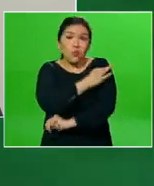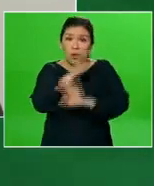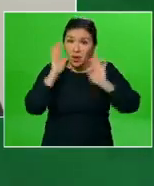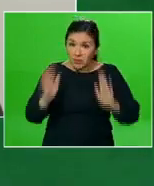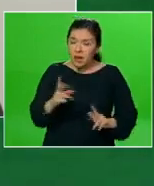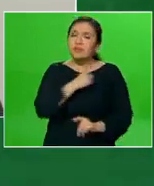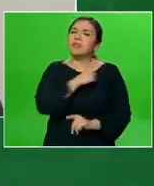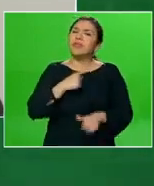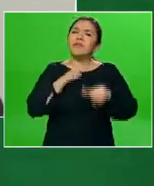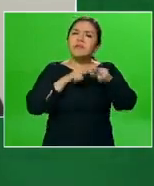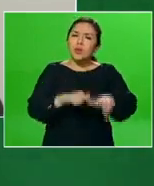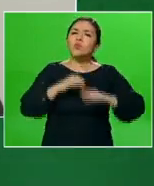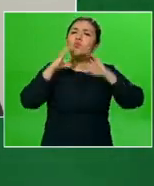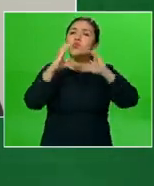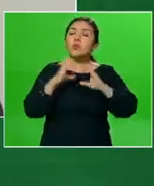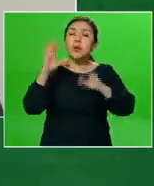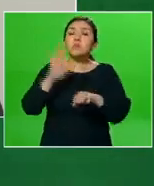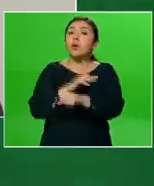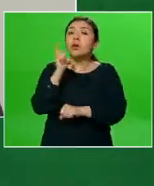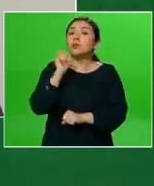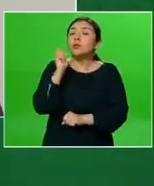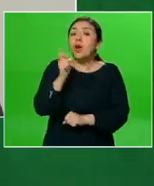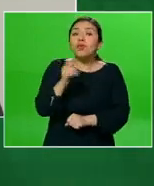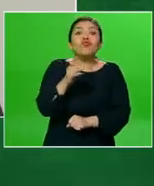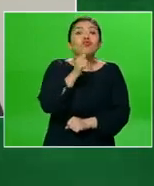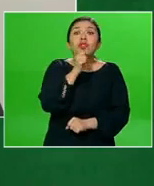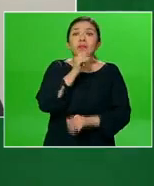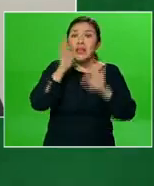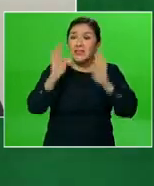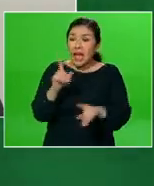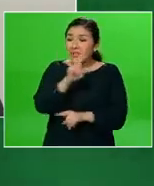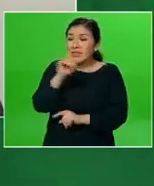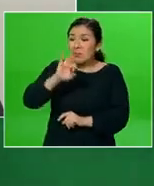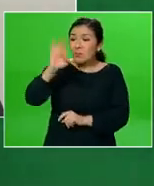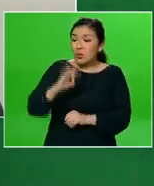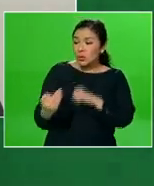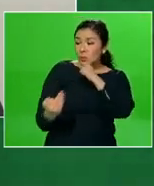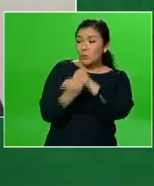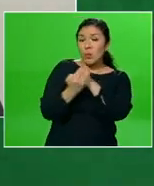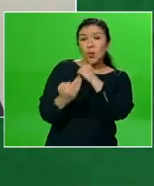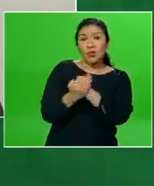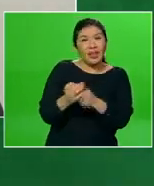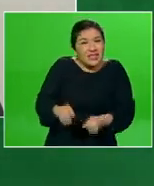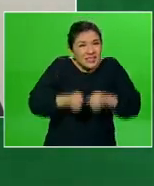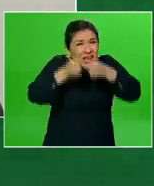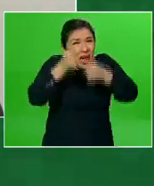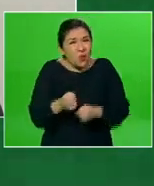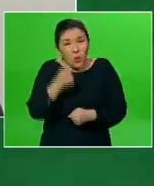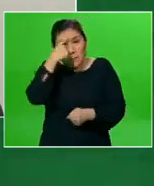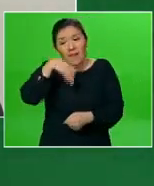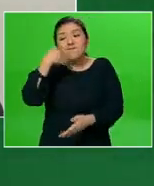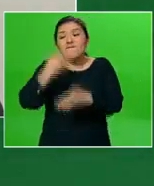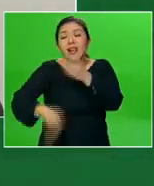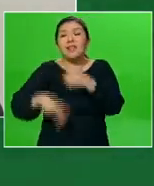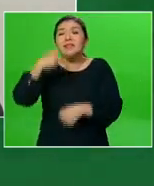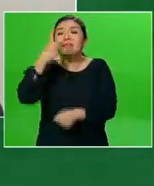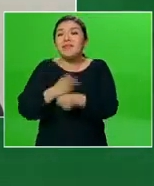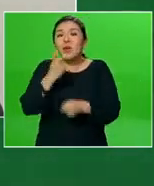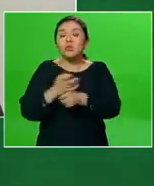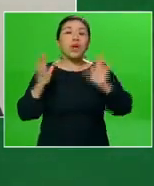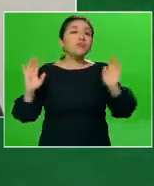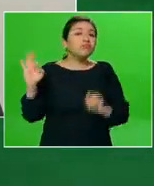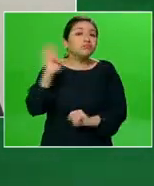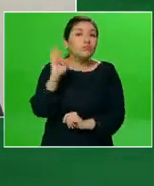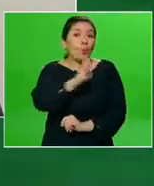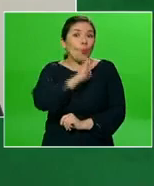personal porque al no haber logrado todavía la eficacia que se da con la segunda dosis pues obviamente todavía podemos